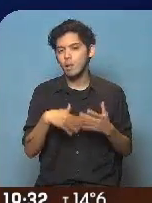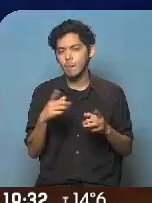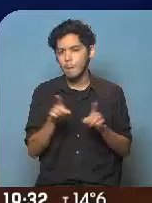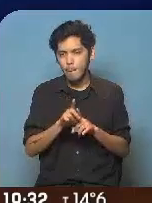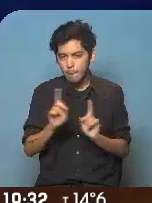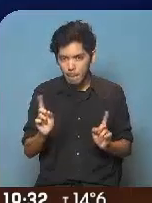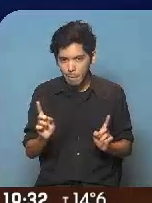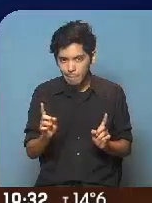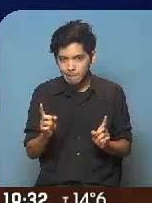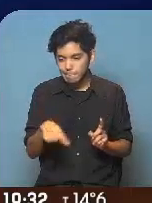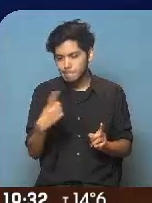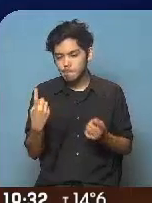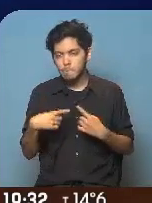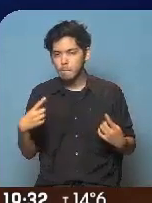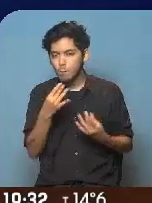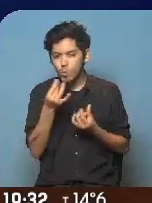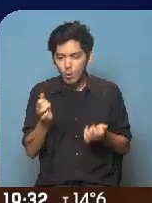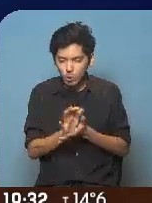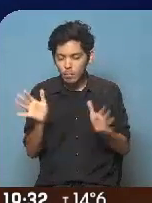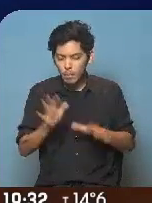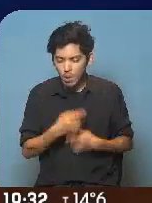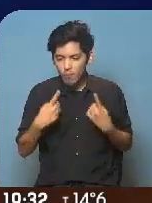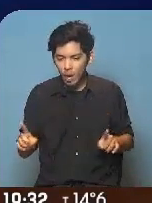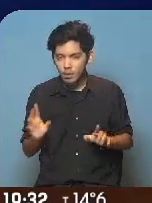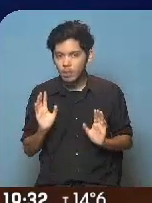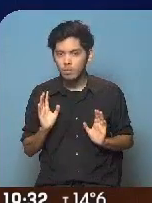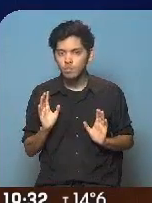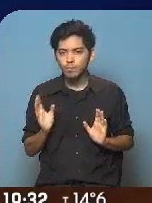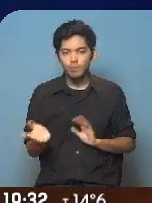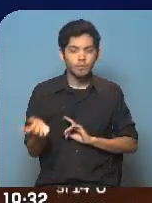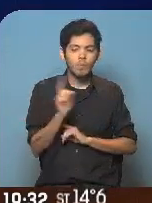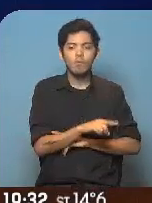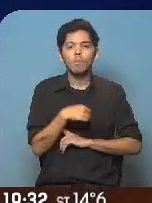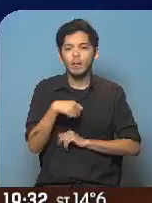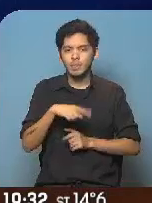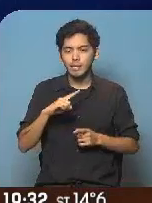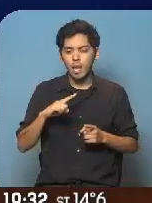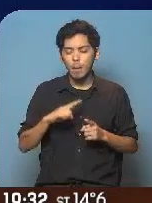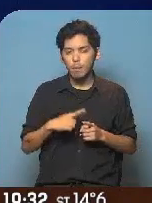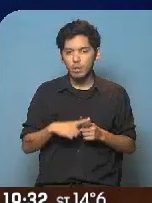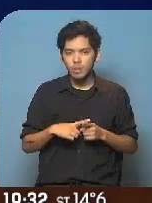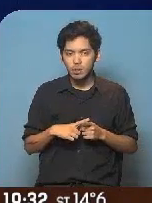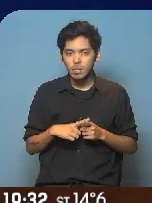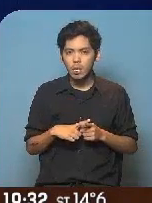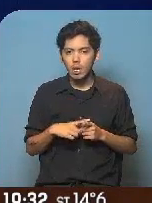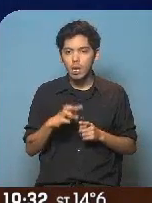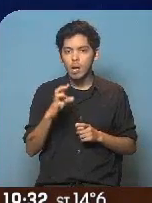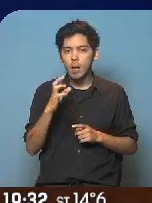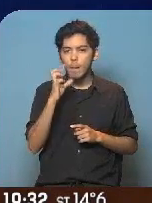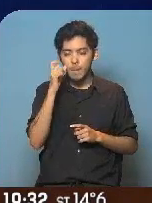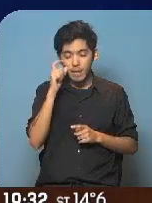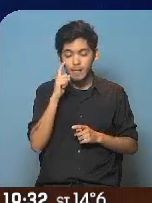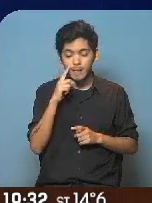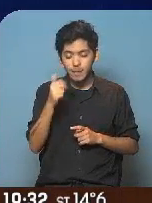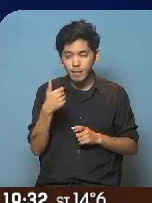mismo. Esto tenía otro sabor, tenía otra preparación. Pero por otro lado, esta política palestina no está separada de una política